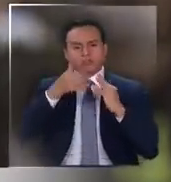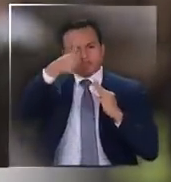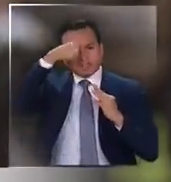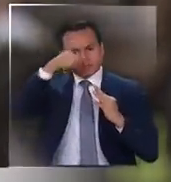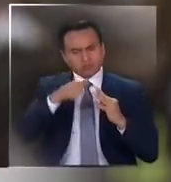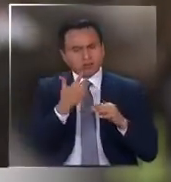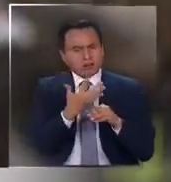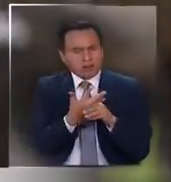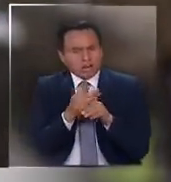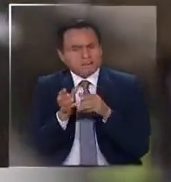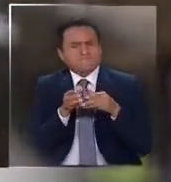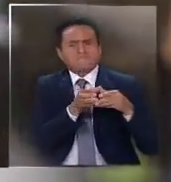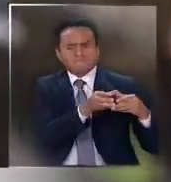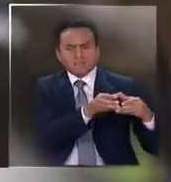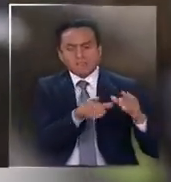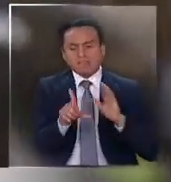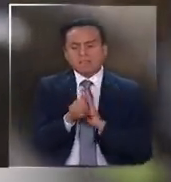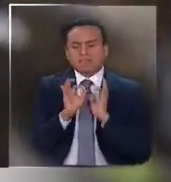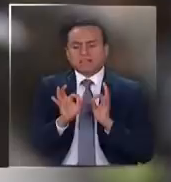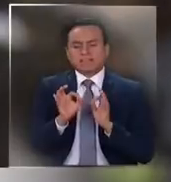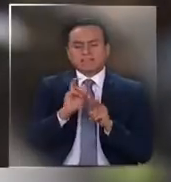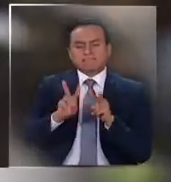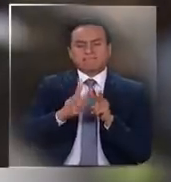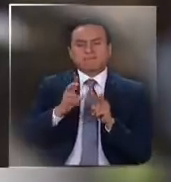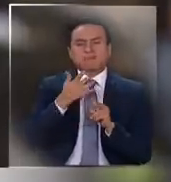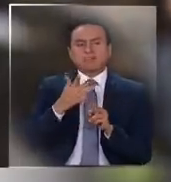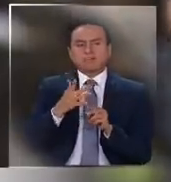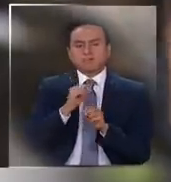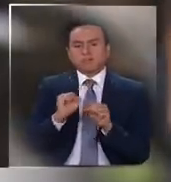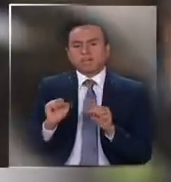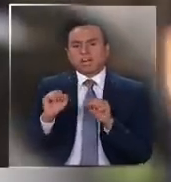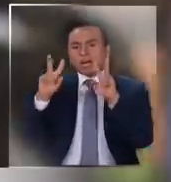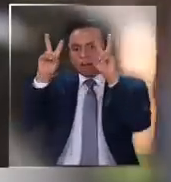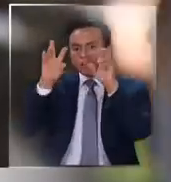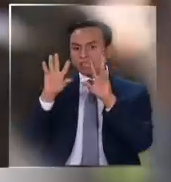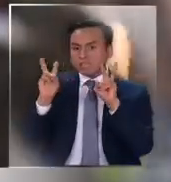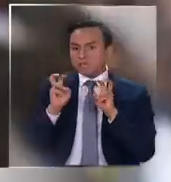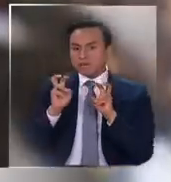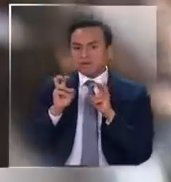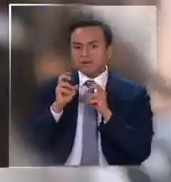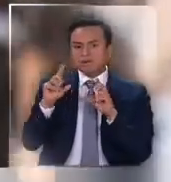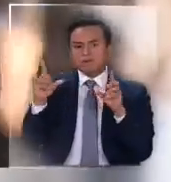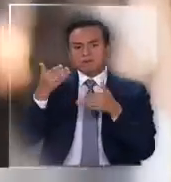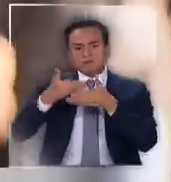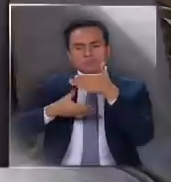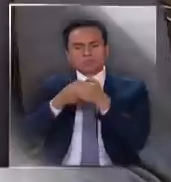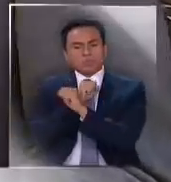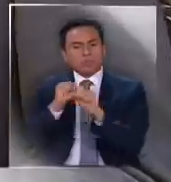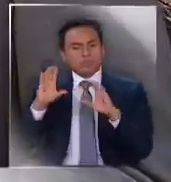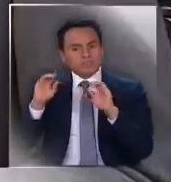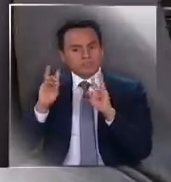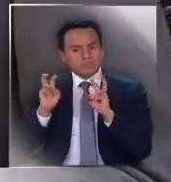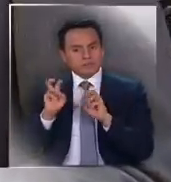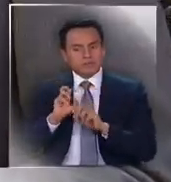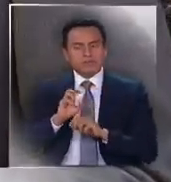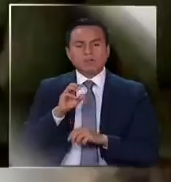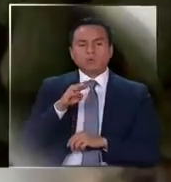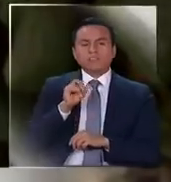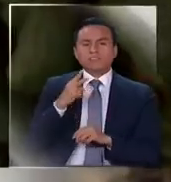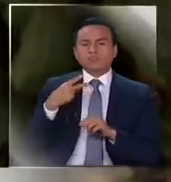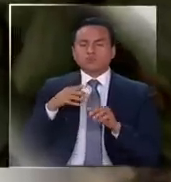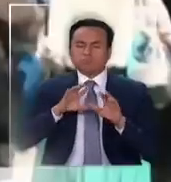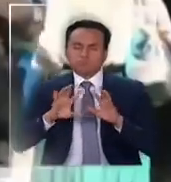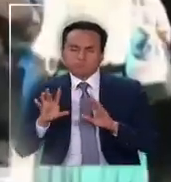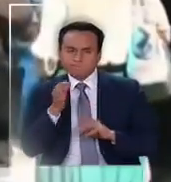concentración. Hay leyes especiales que se han sacado para que no se pueda hablar siquiera del tema a través de los medios de comunicación. Desde el móvil cuestionan